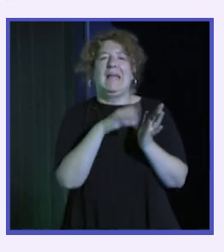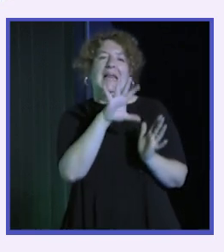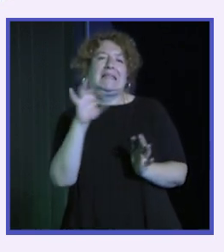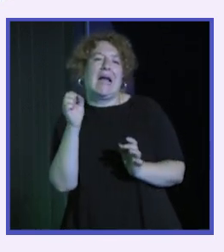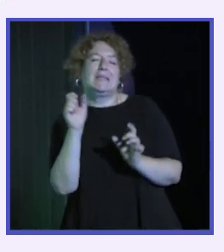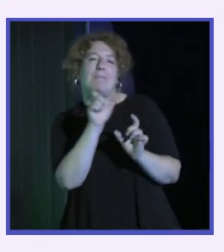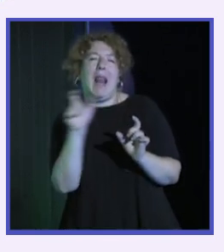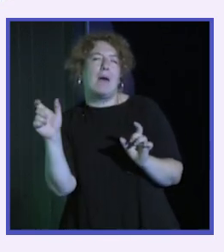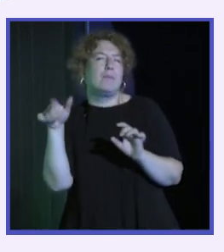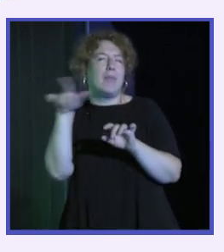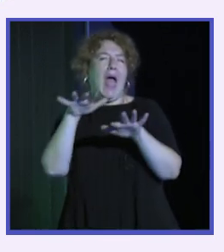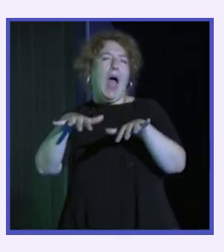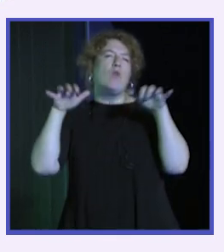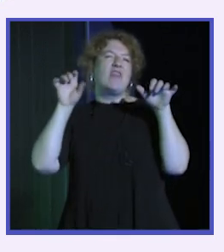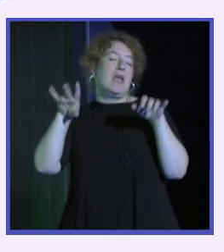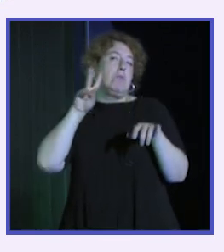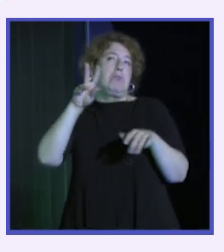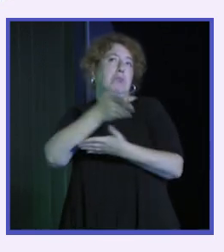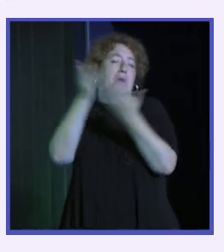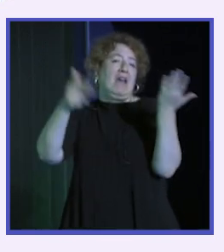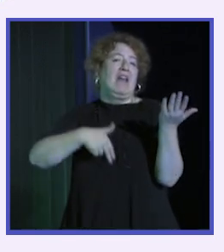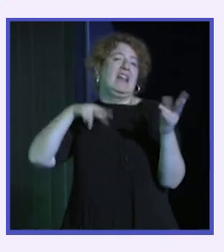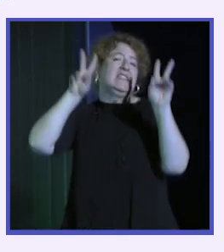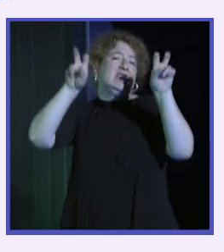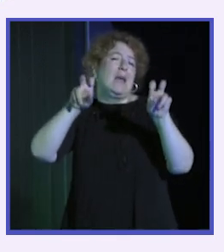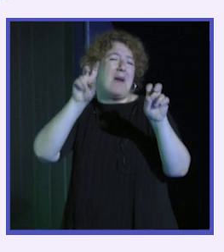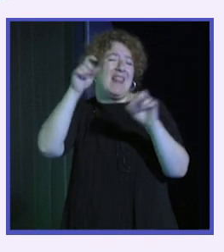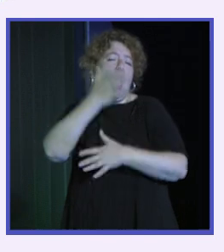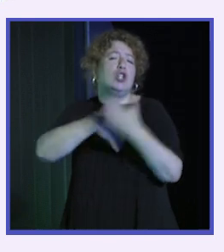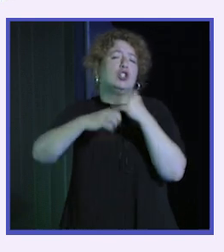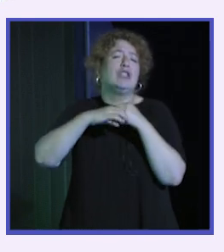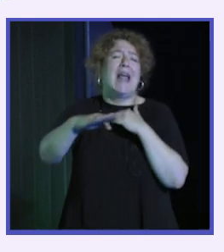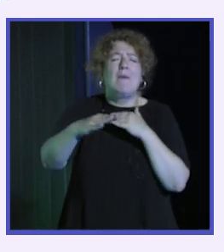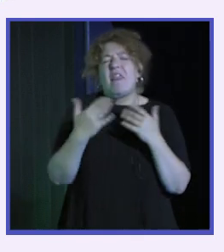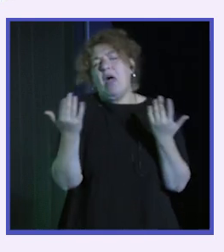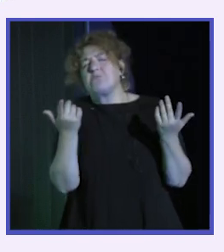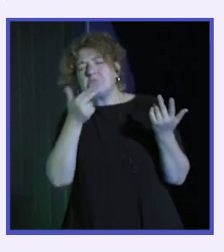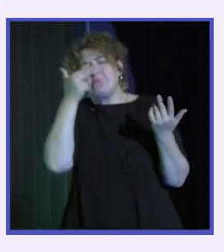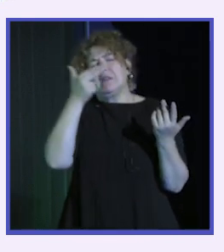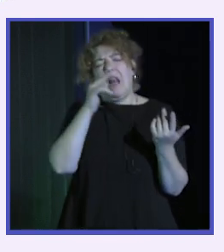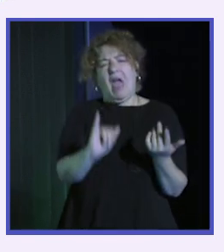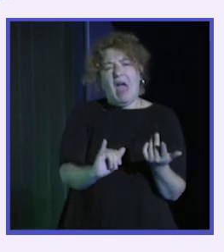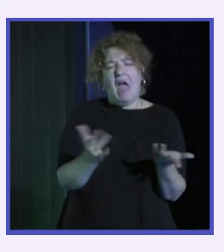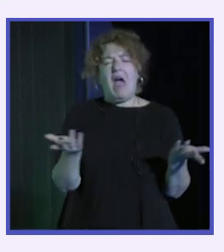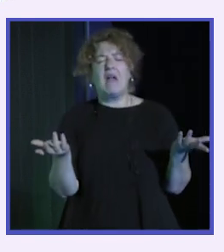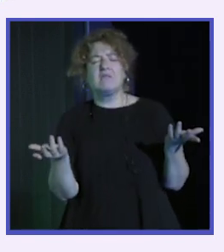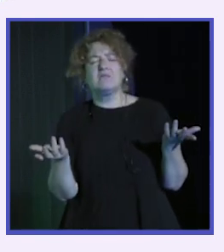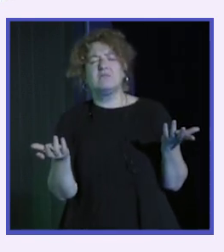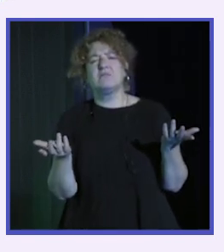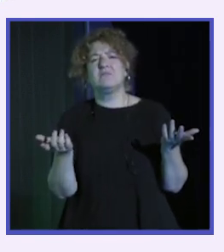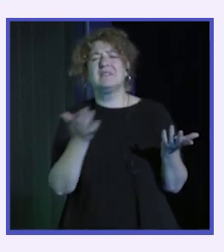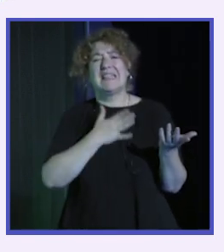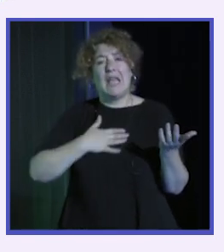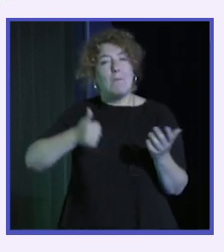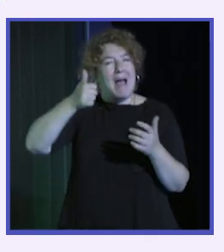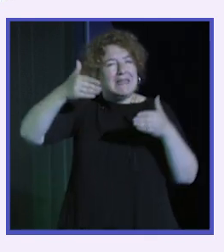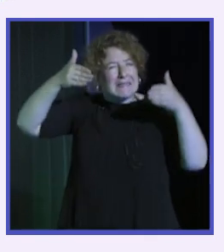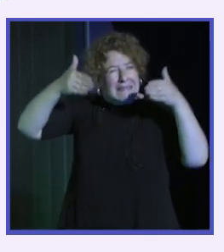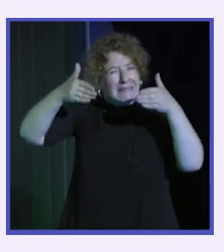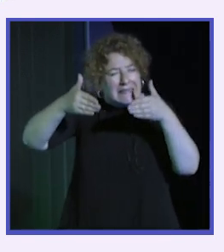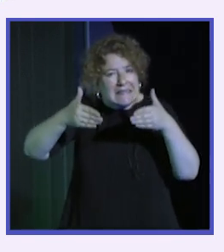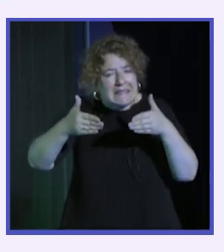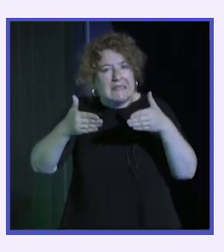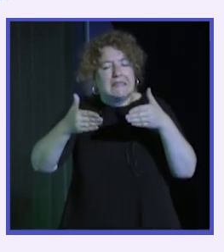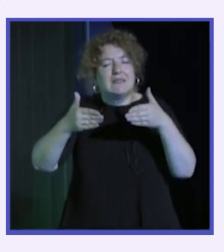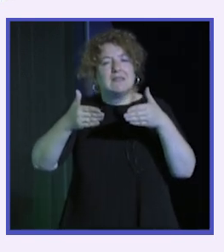para una audiencia general interesada en esto de la sostenibilidad, quiero que te centres en esta parte y ahí ya le estoy